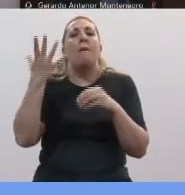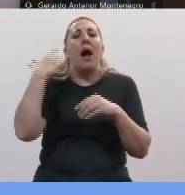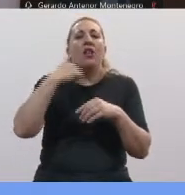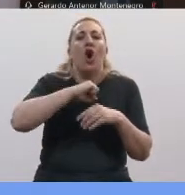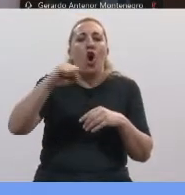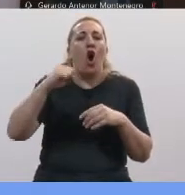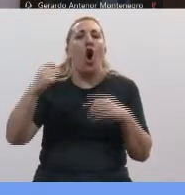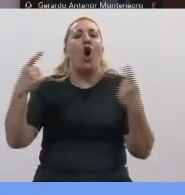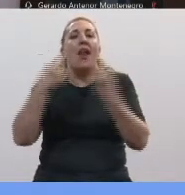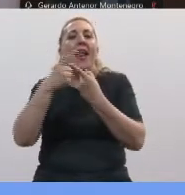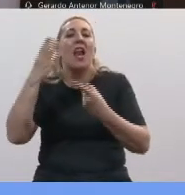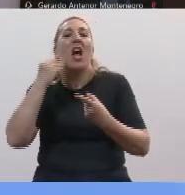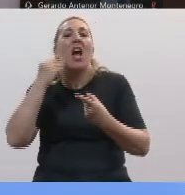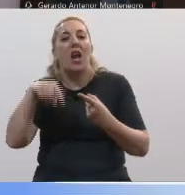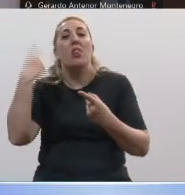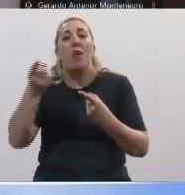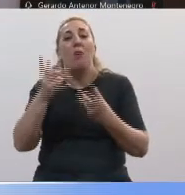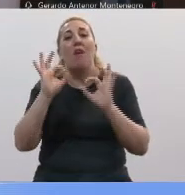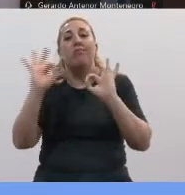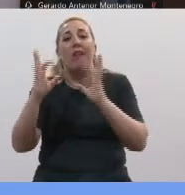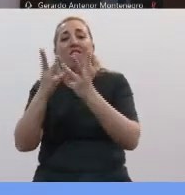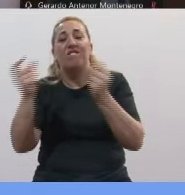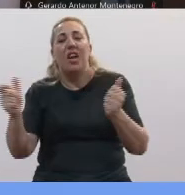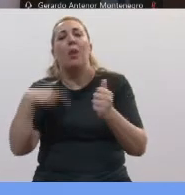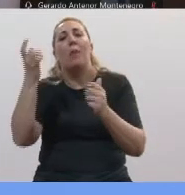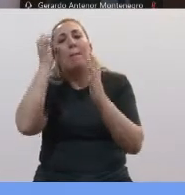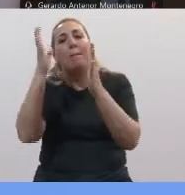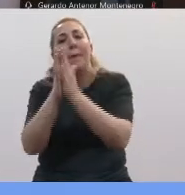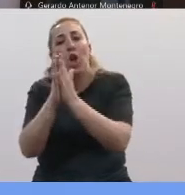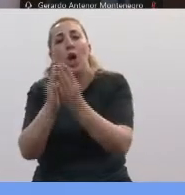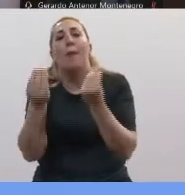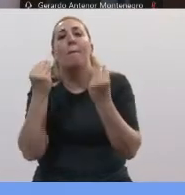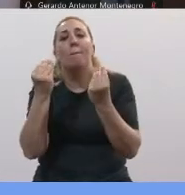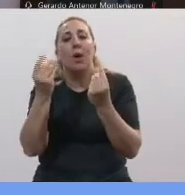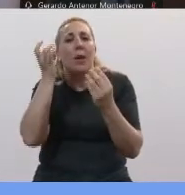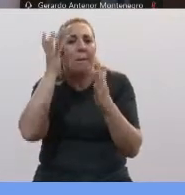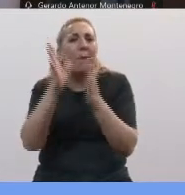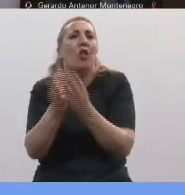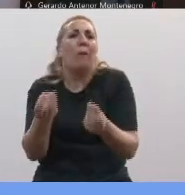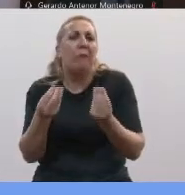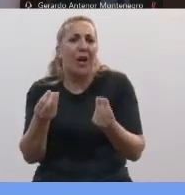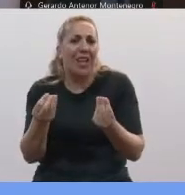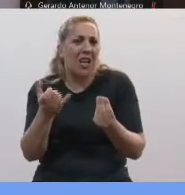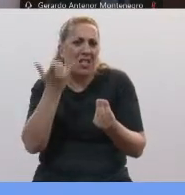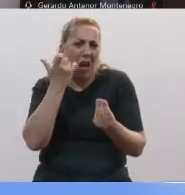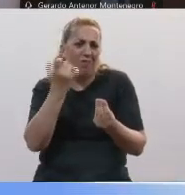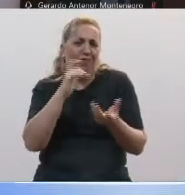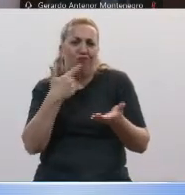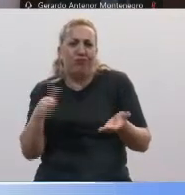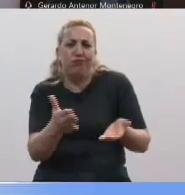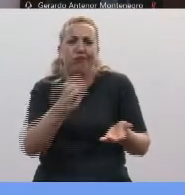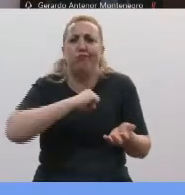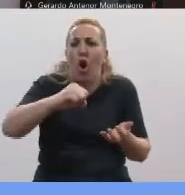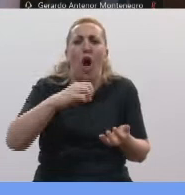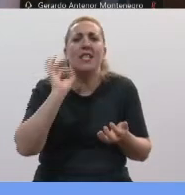en Inglaterra, le pidió perdón en el vestuario. ¿Por qué perdón? Porque se había morfado la pelota en ese gol extraordinario y